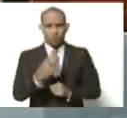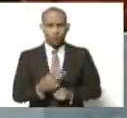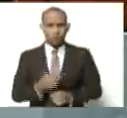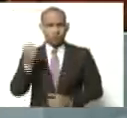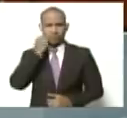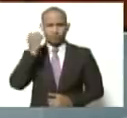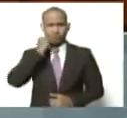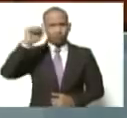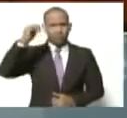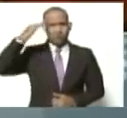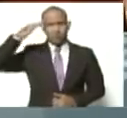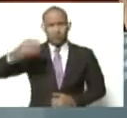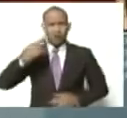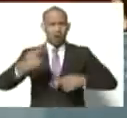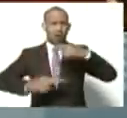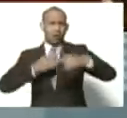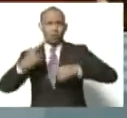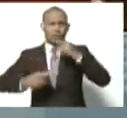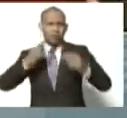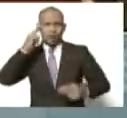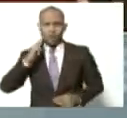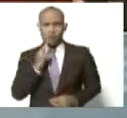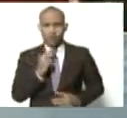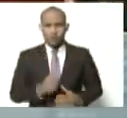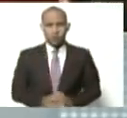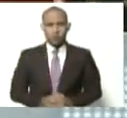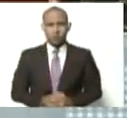rebelión militar revolucionaria y bolivariana,